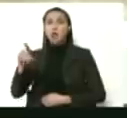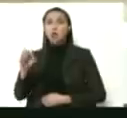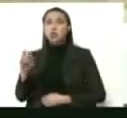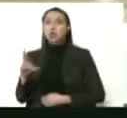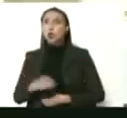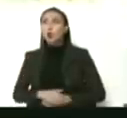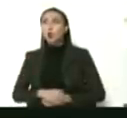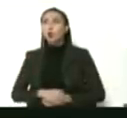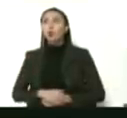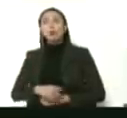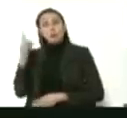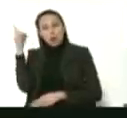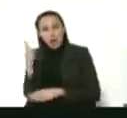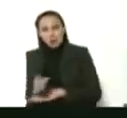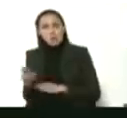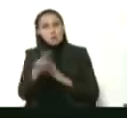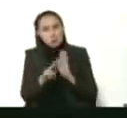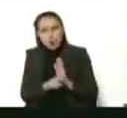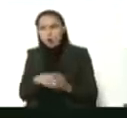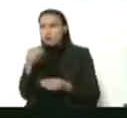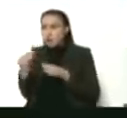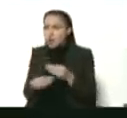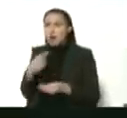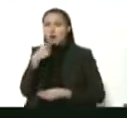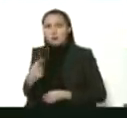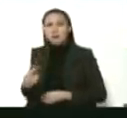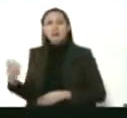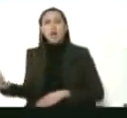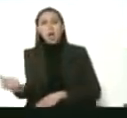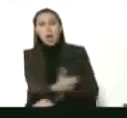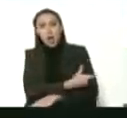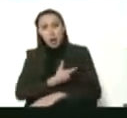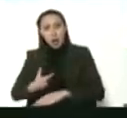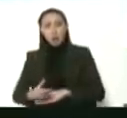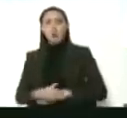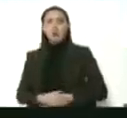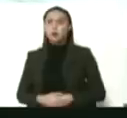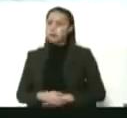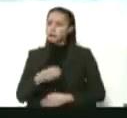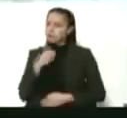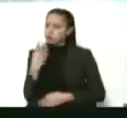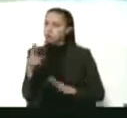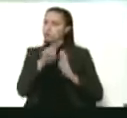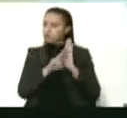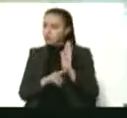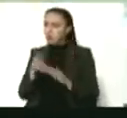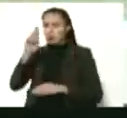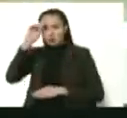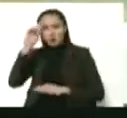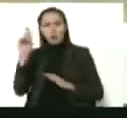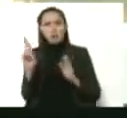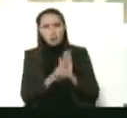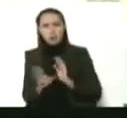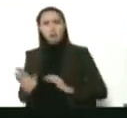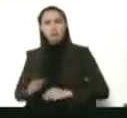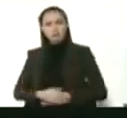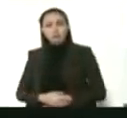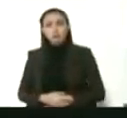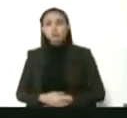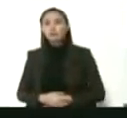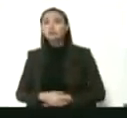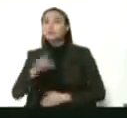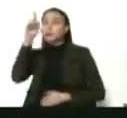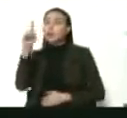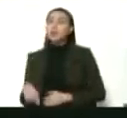medidas estrictas, como dice el gobernador, medidas estrictas de bioseguridad. Pero